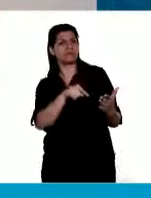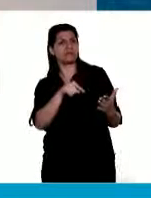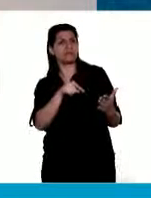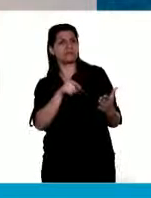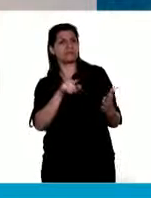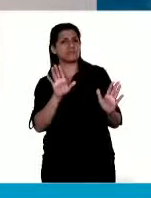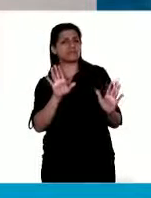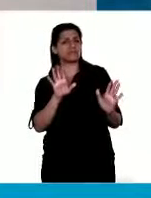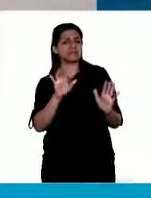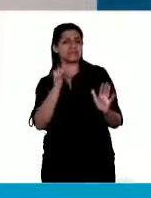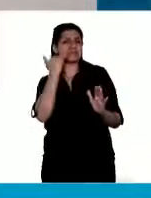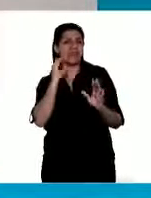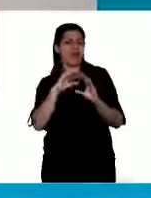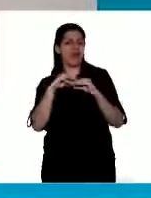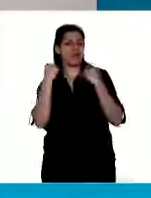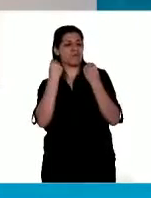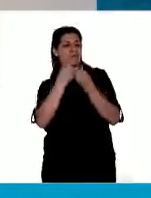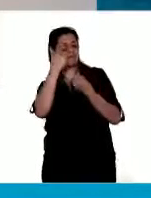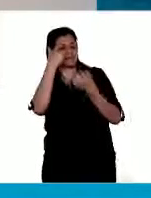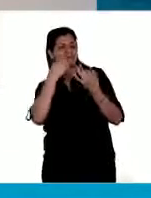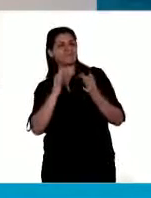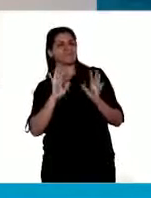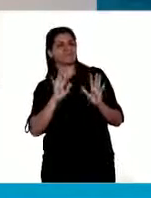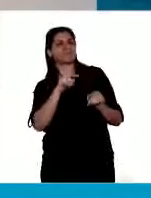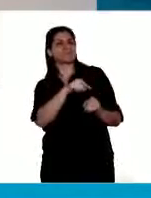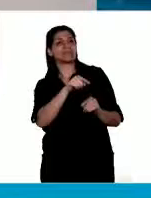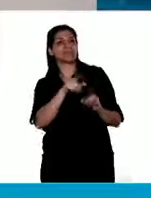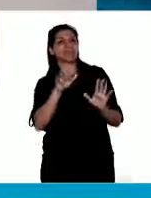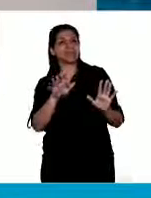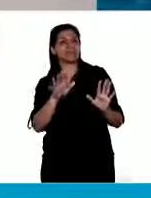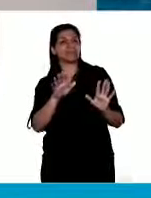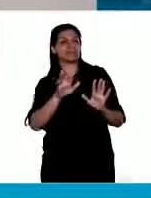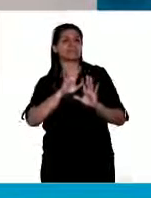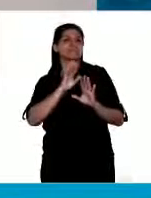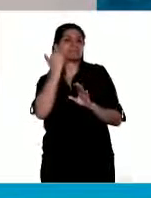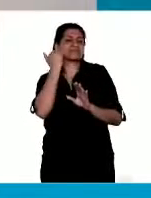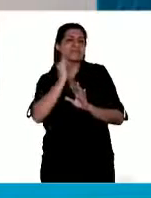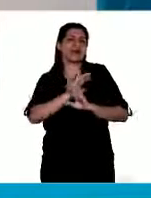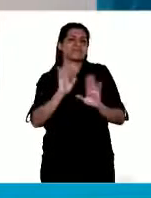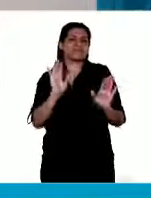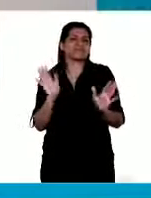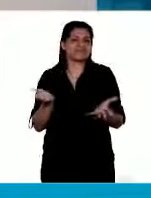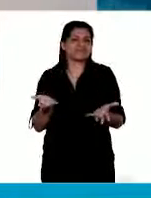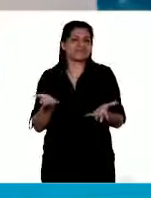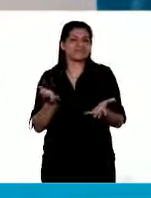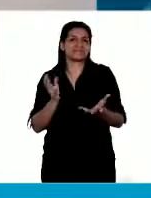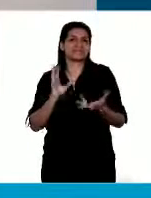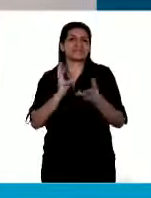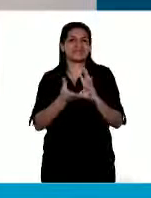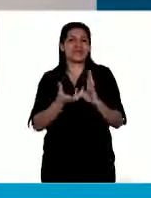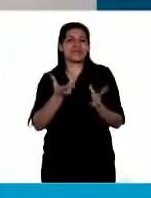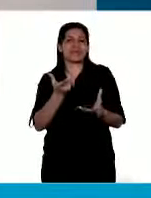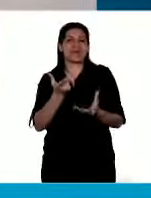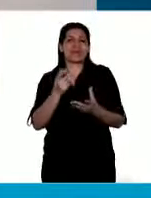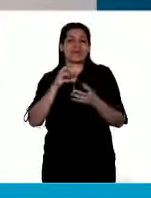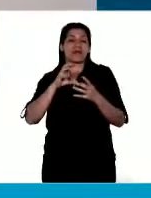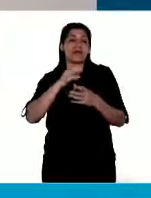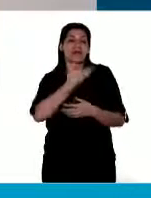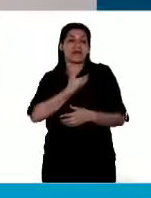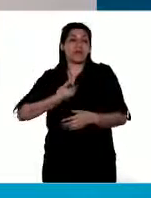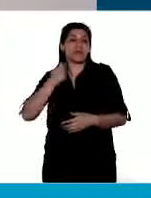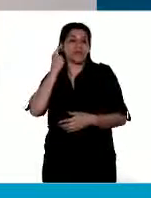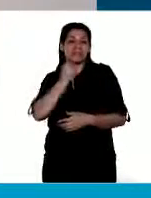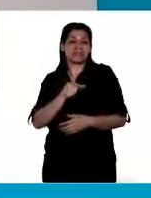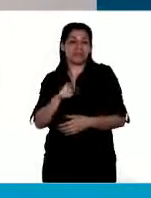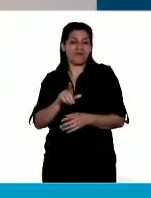sus conclusiones. Y ahora a la distancia, con tranquilidad, las palabras cobran sentido por la misma acción que tuvo el gobierno de Kicillof después. Lo